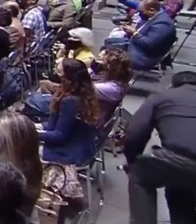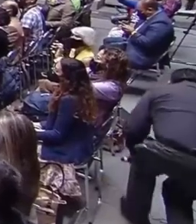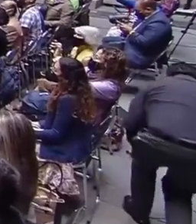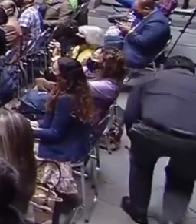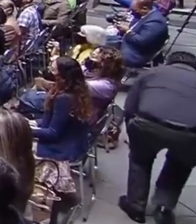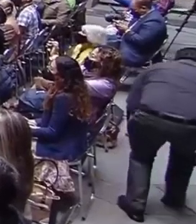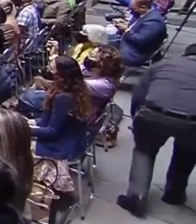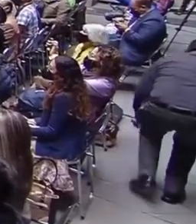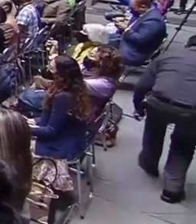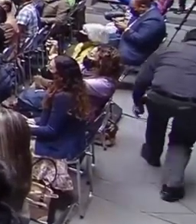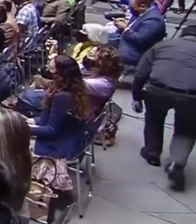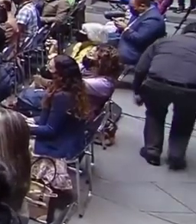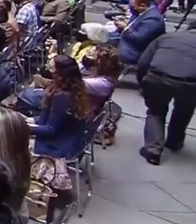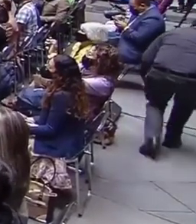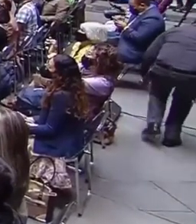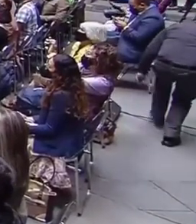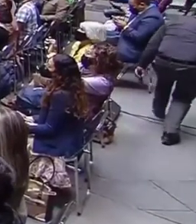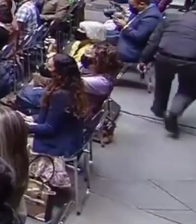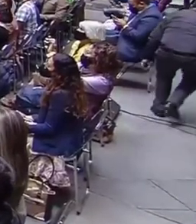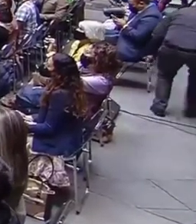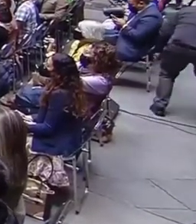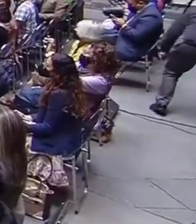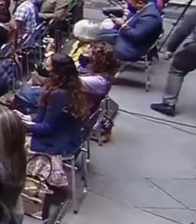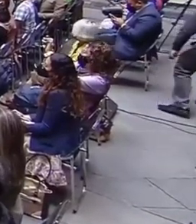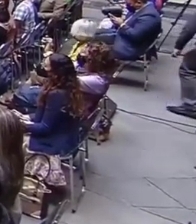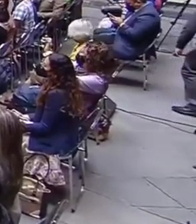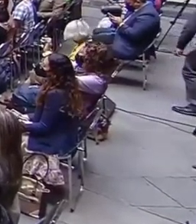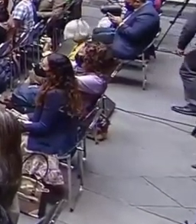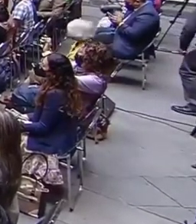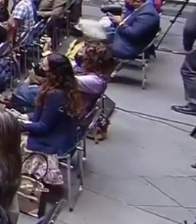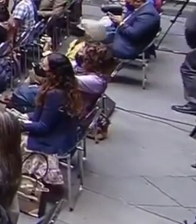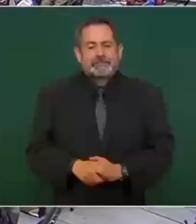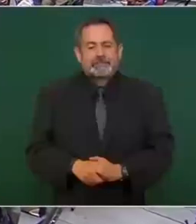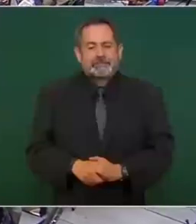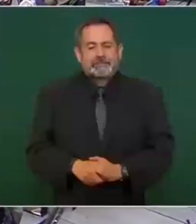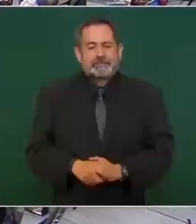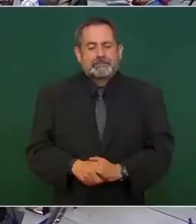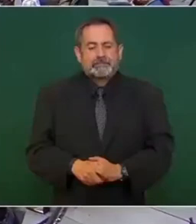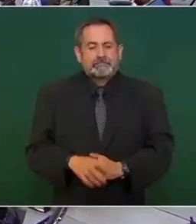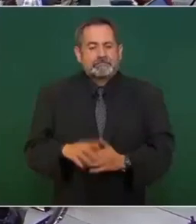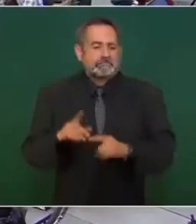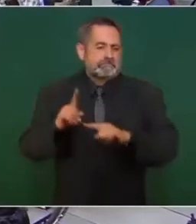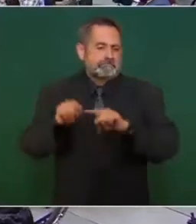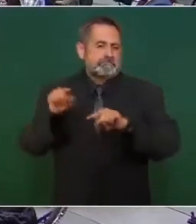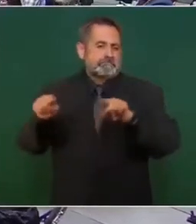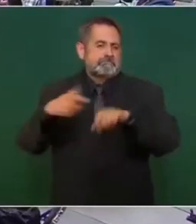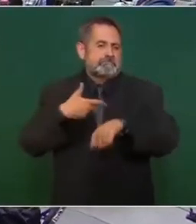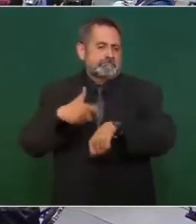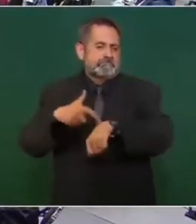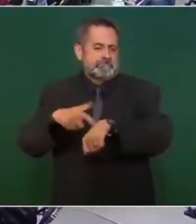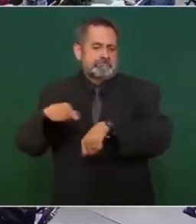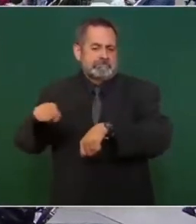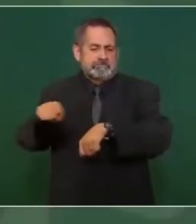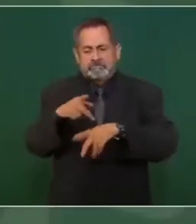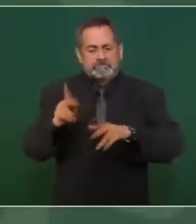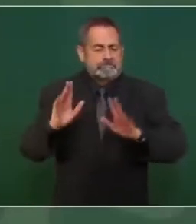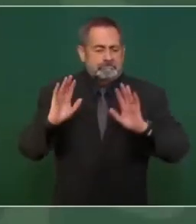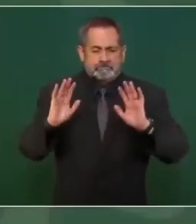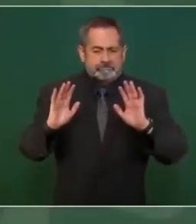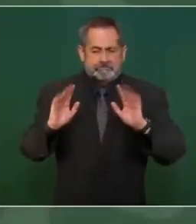Pues es que ellos tienen tiempo, se están dando tiempo para eso, pero